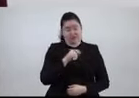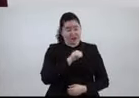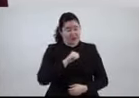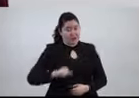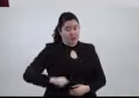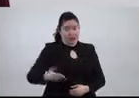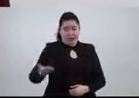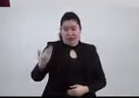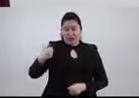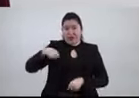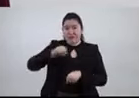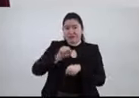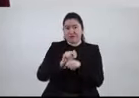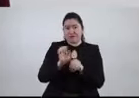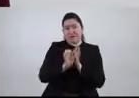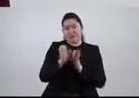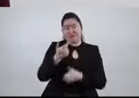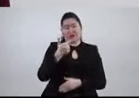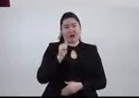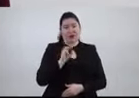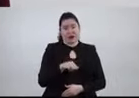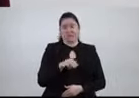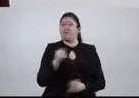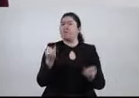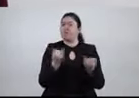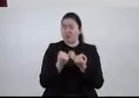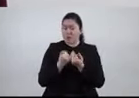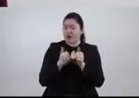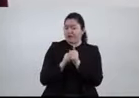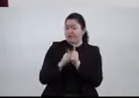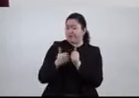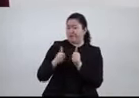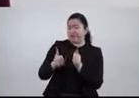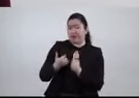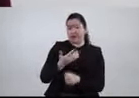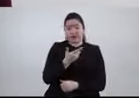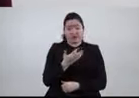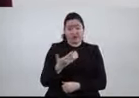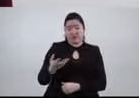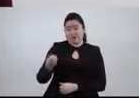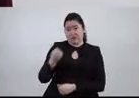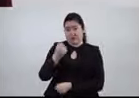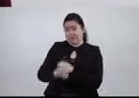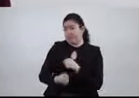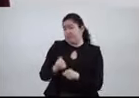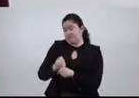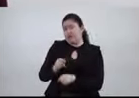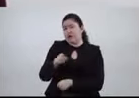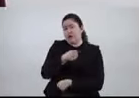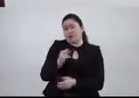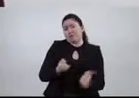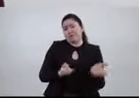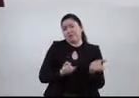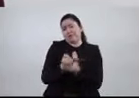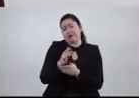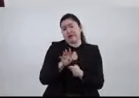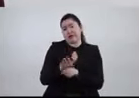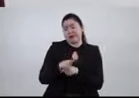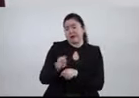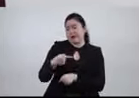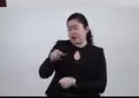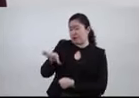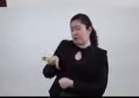de la semana pasada, GAM, por ejemplo, puede también registrarse como rezago de 50 a 59. Ellos eligen cómo vacunarse, como 50 a